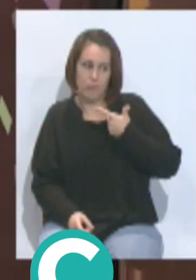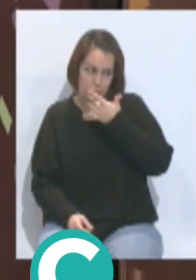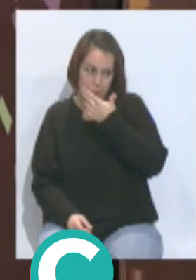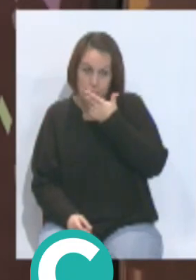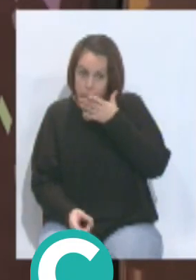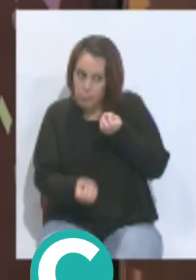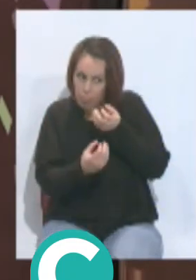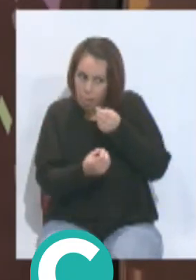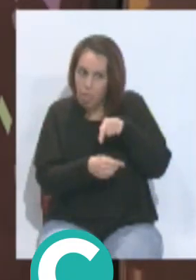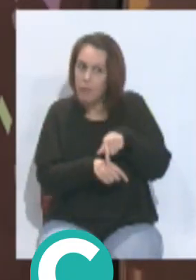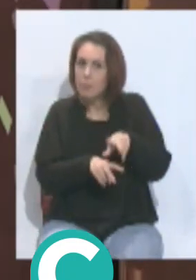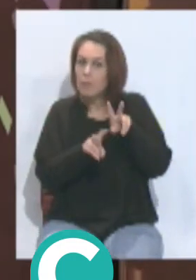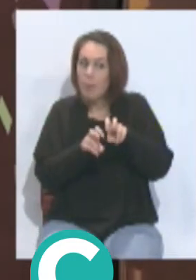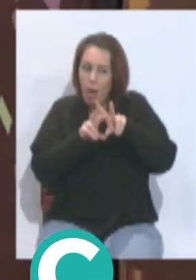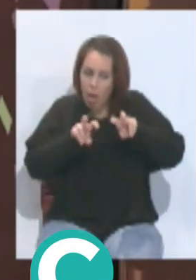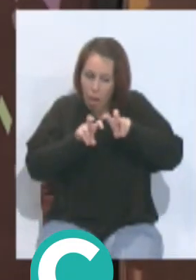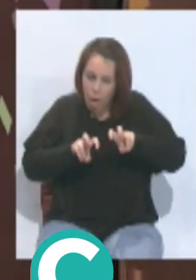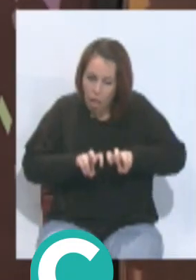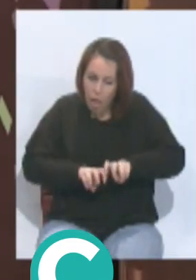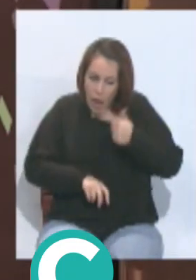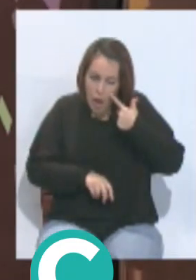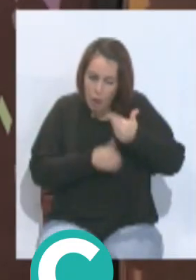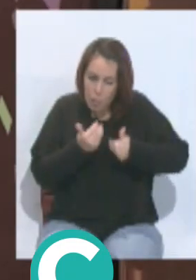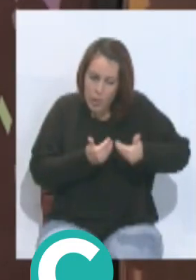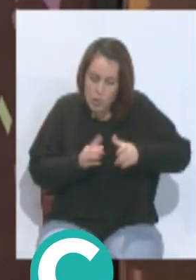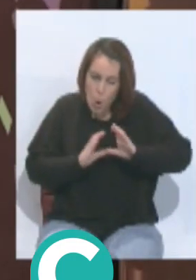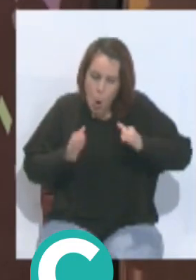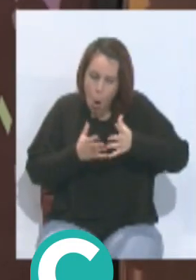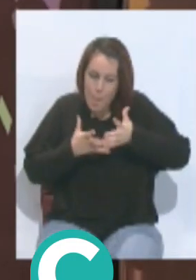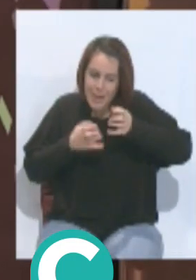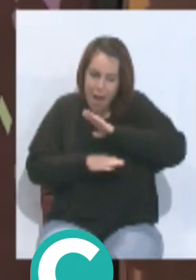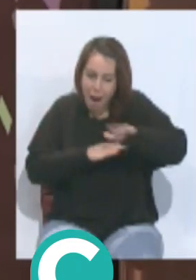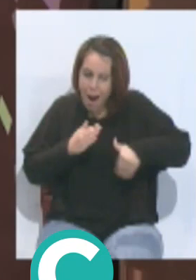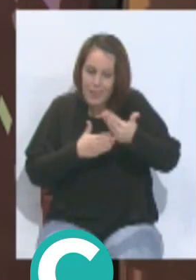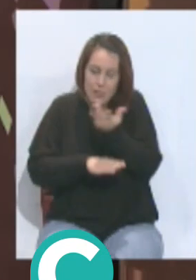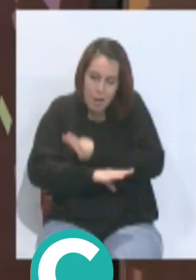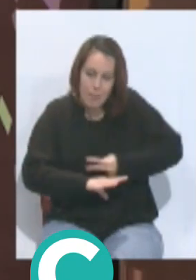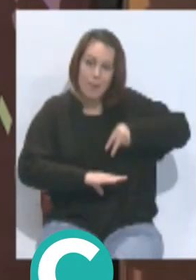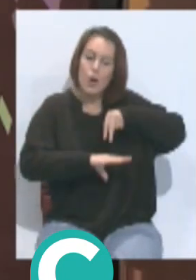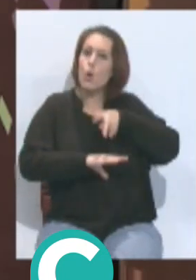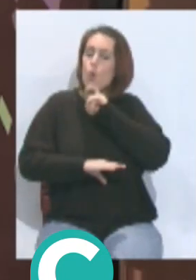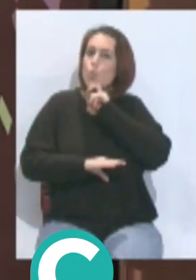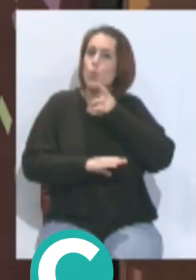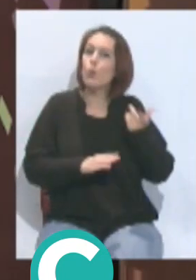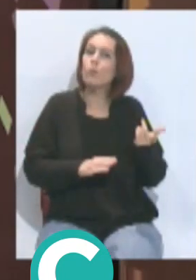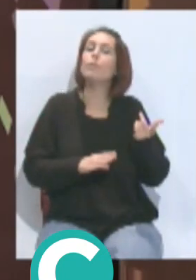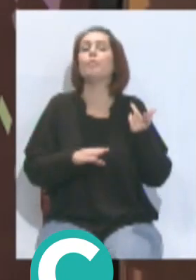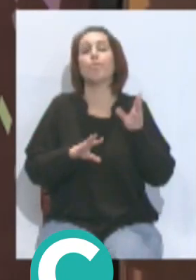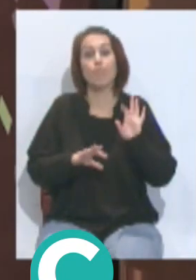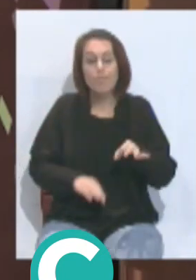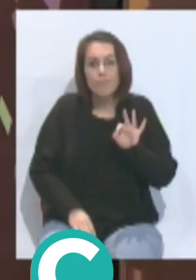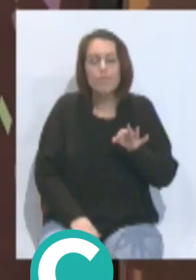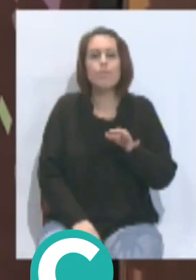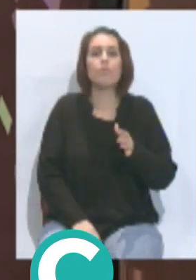acerca de todo eso y el destriparnos un poquito el proceso de cómo llega una comparsa a esta escena, ¿no? Sí, sí, la verdad es